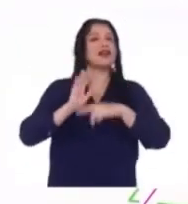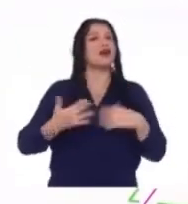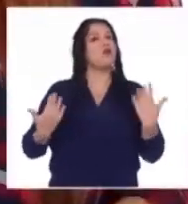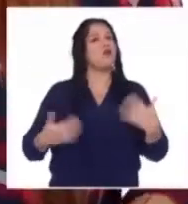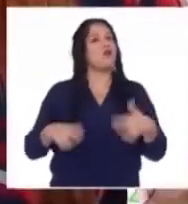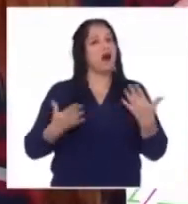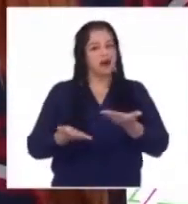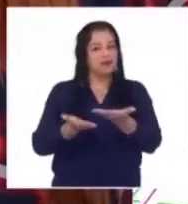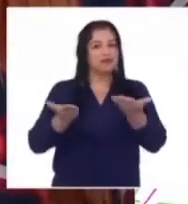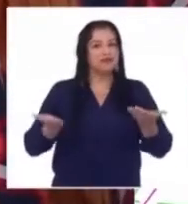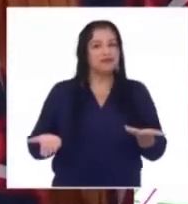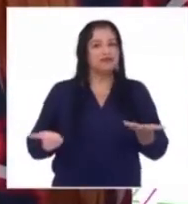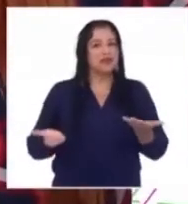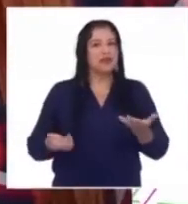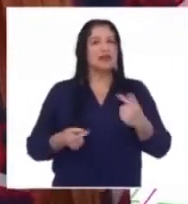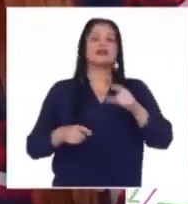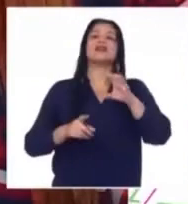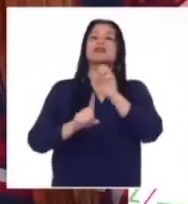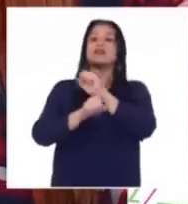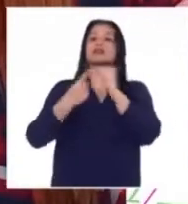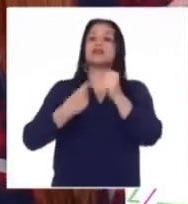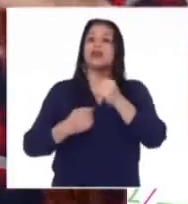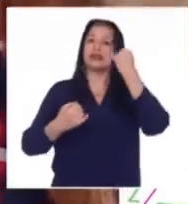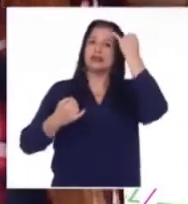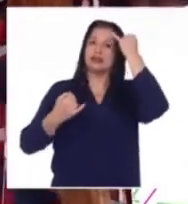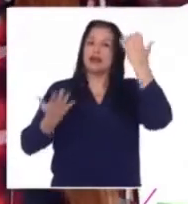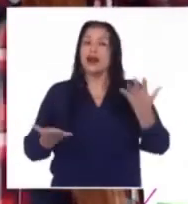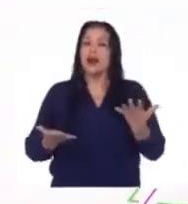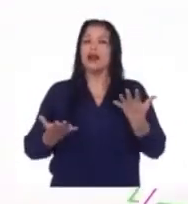sería? Sería una sociedad ideal.